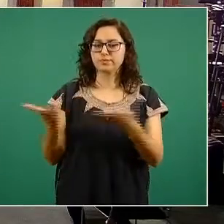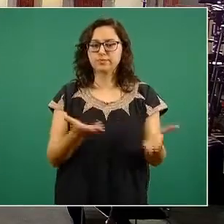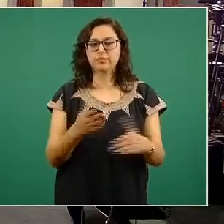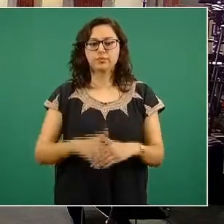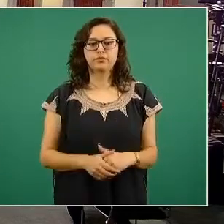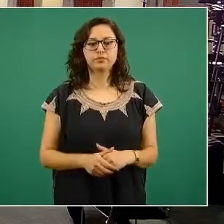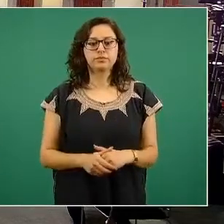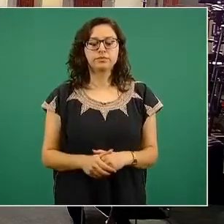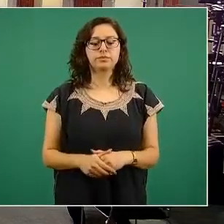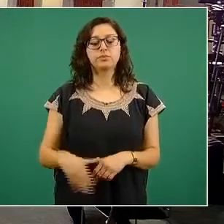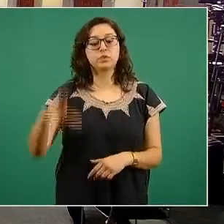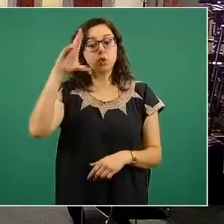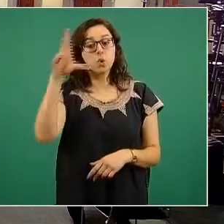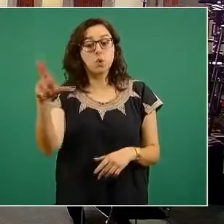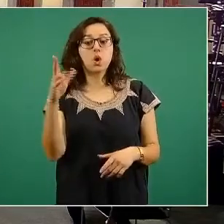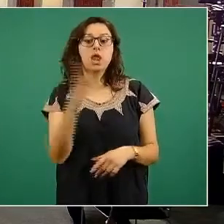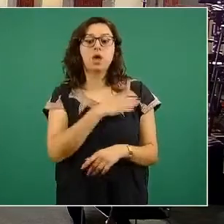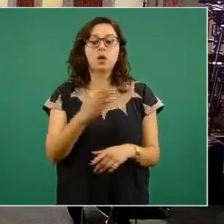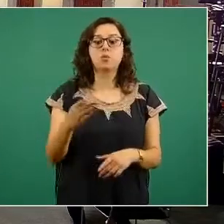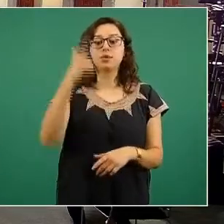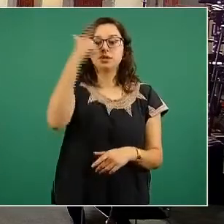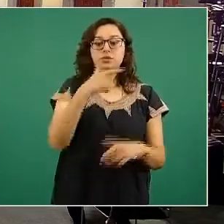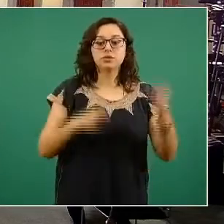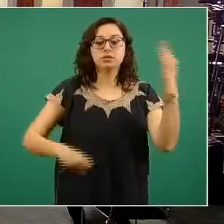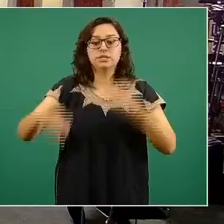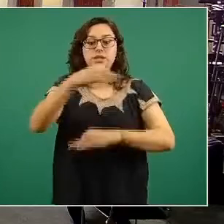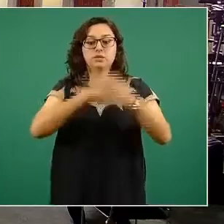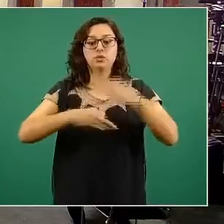Hola, muy buenas noches a todas y a todos.